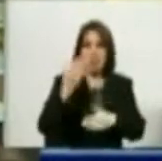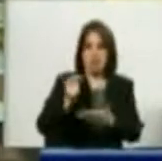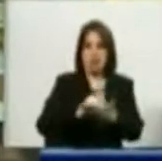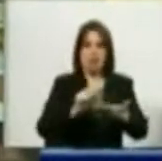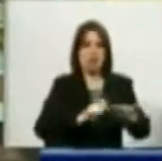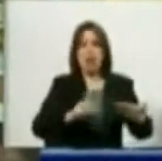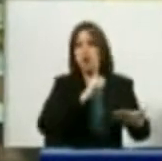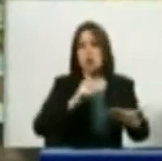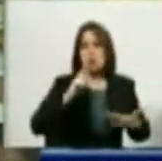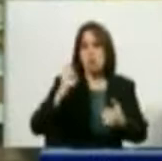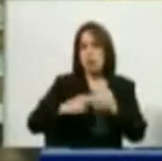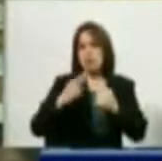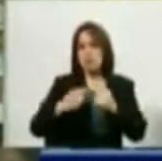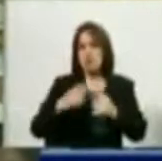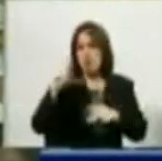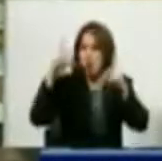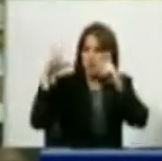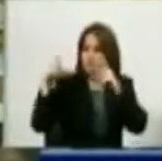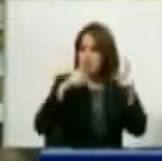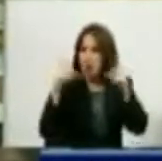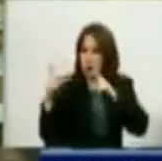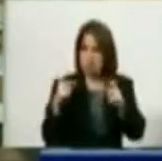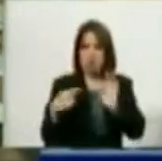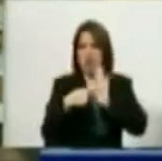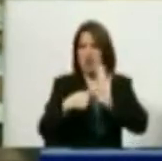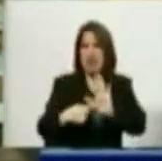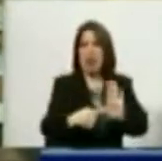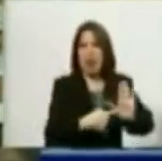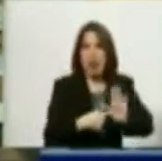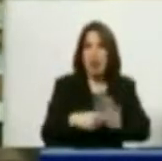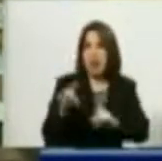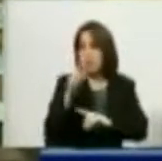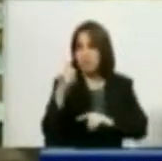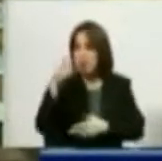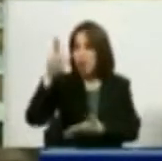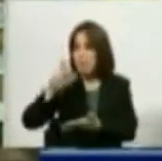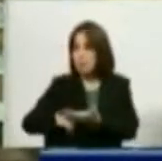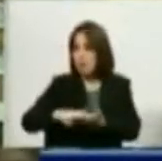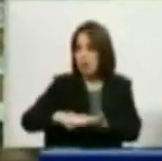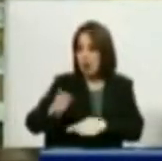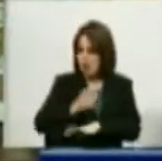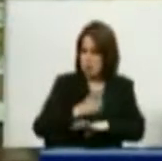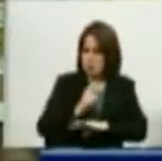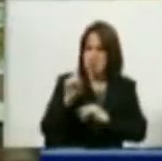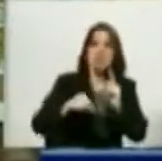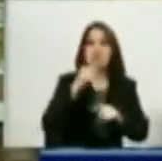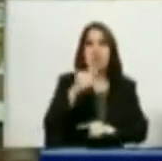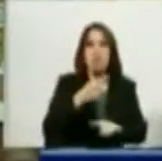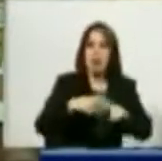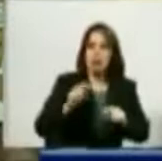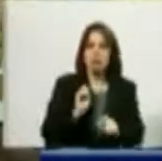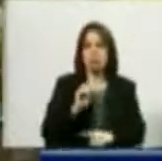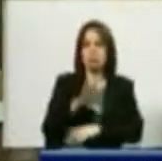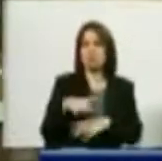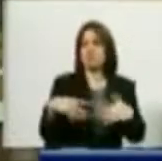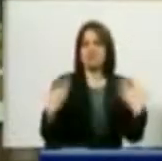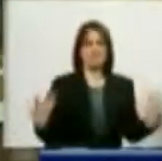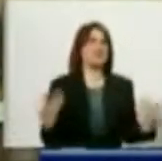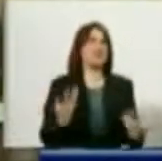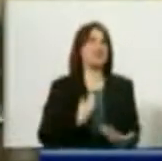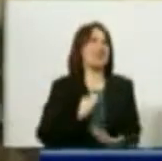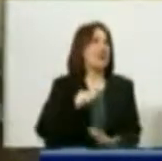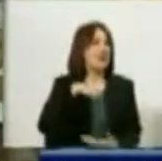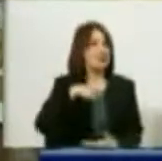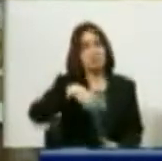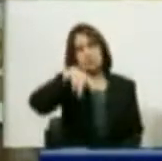el nombre apellido la foto que que publicó no sé qué cosa tiene que mandarla primero para que la pruebe el gobierno esto es son de las